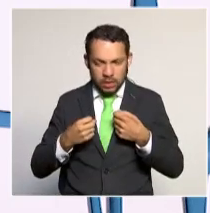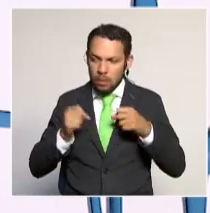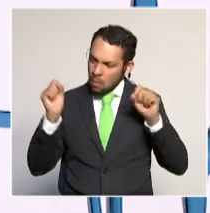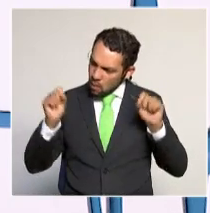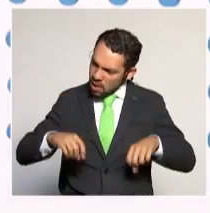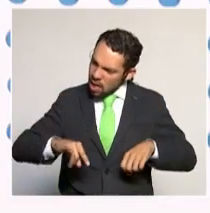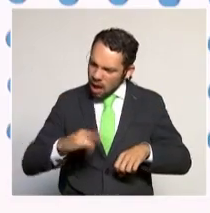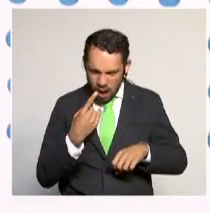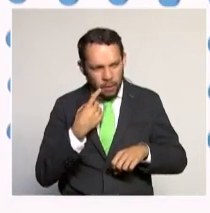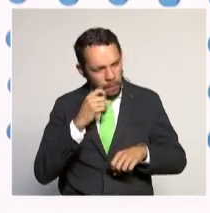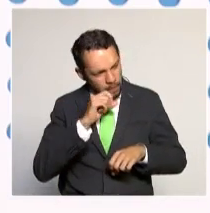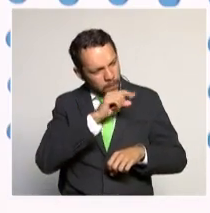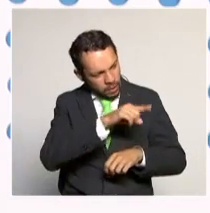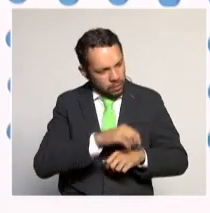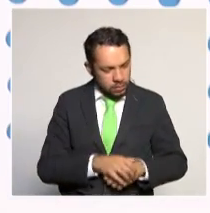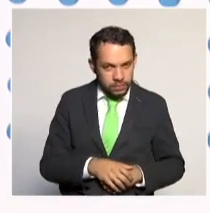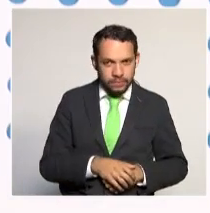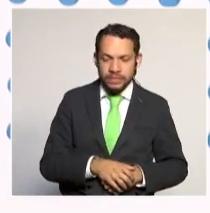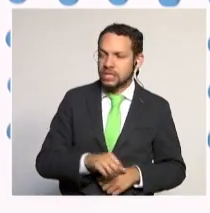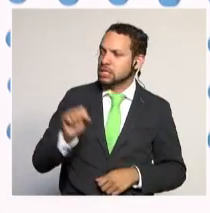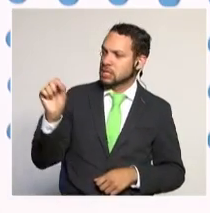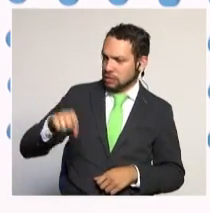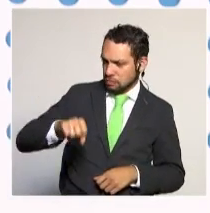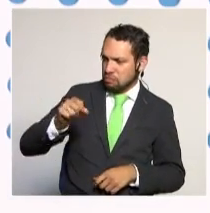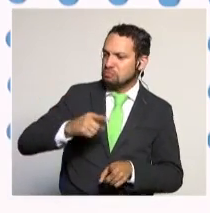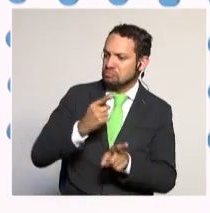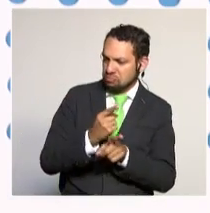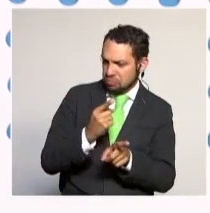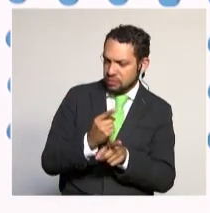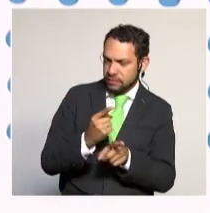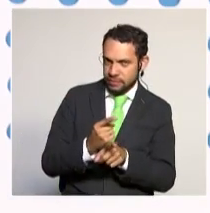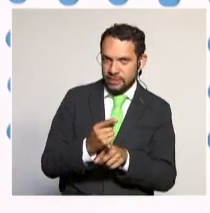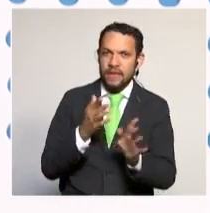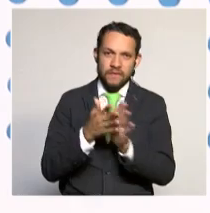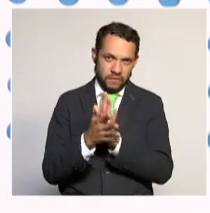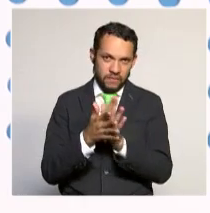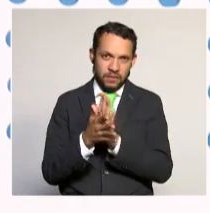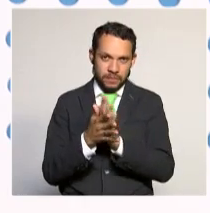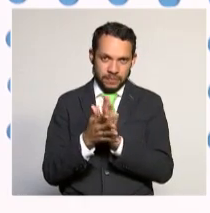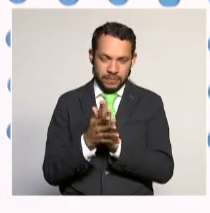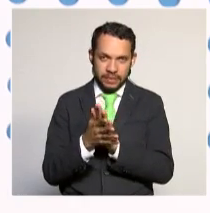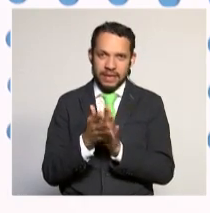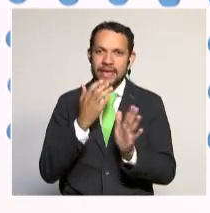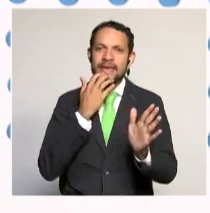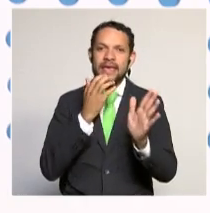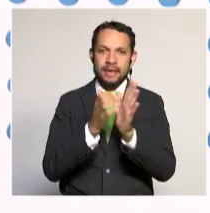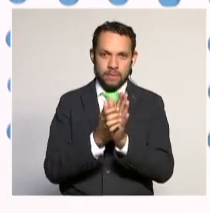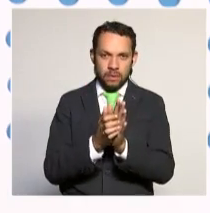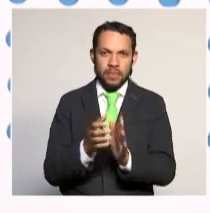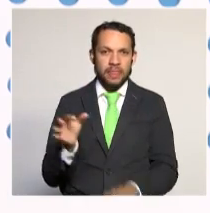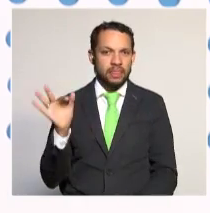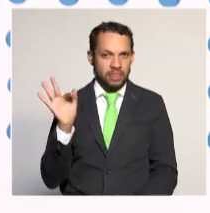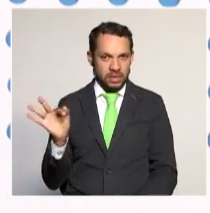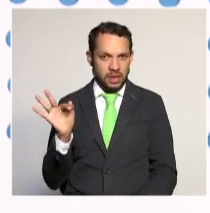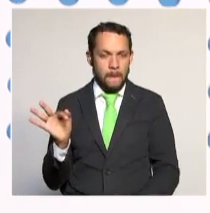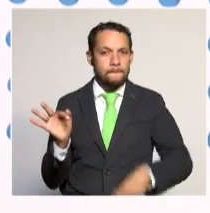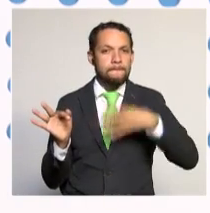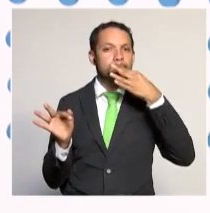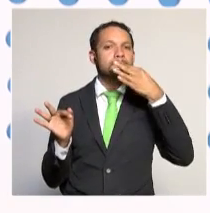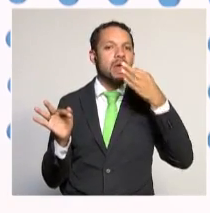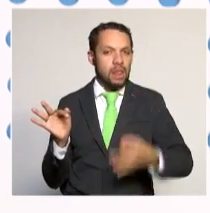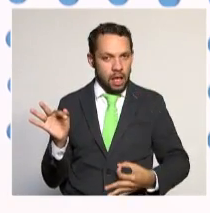Jorge Eduardo? Yo pensaría que sí se puede hacer algo. Les voy a contar un caso, a mí me parece